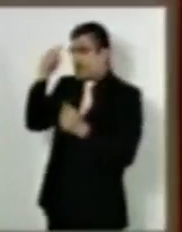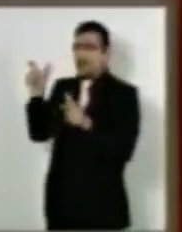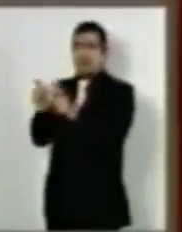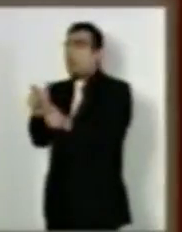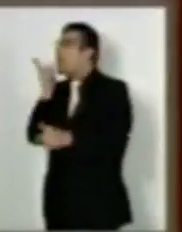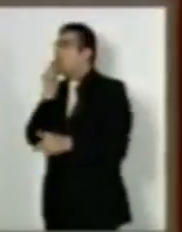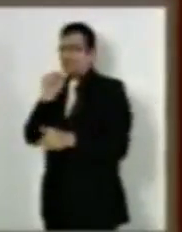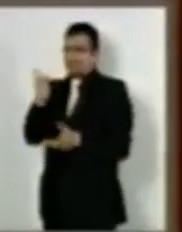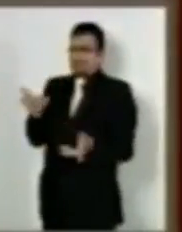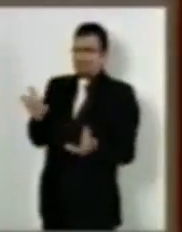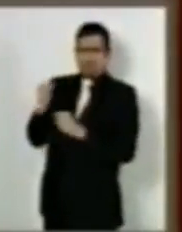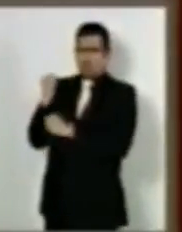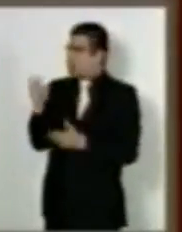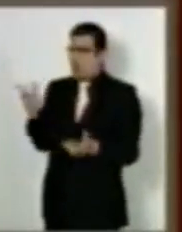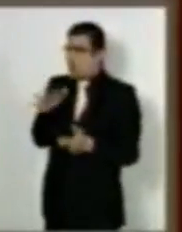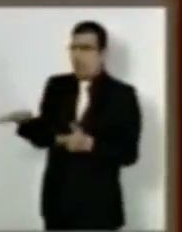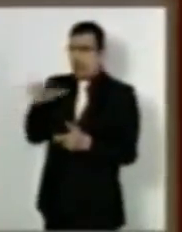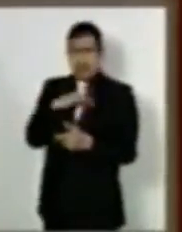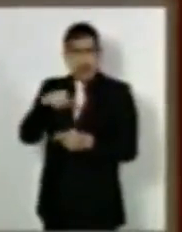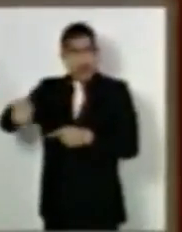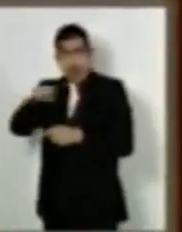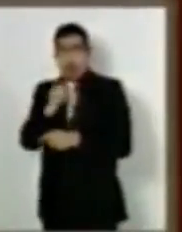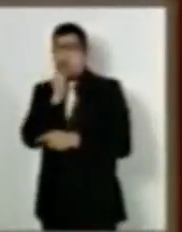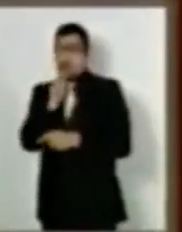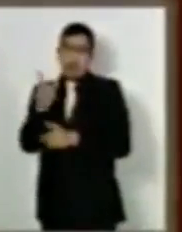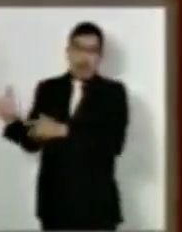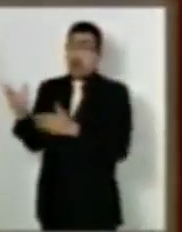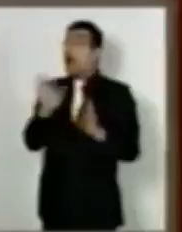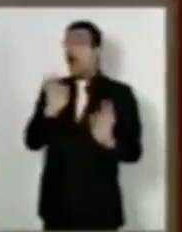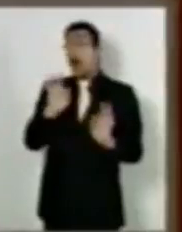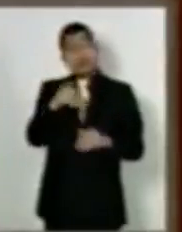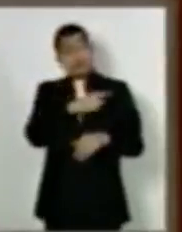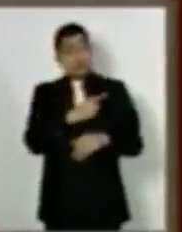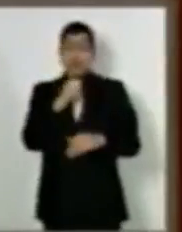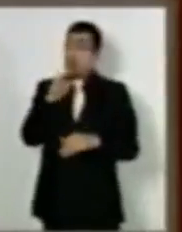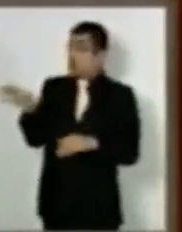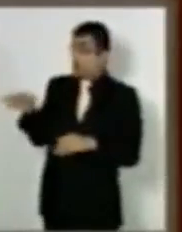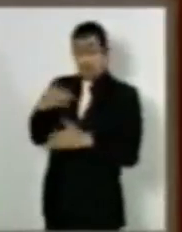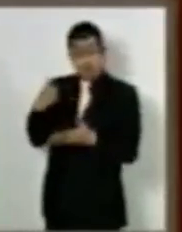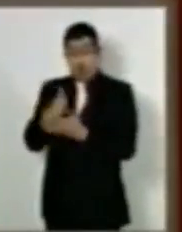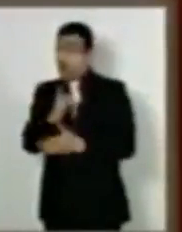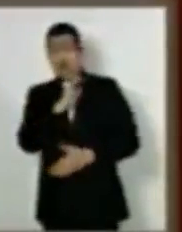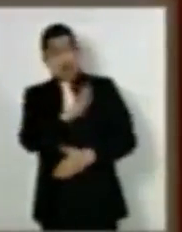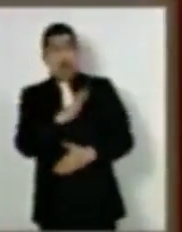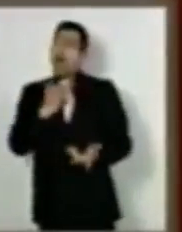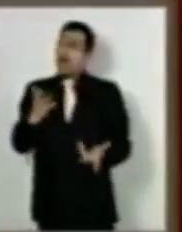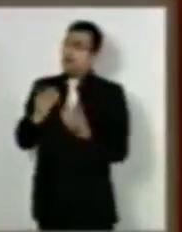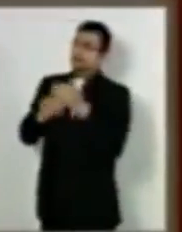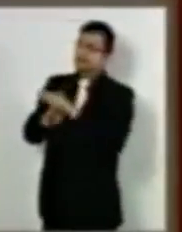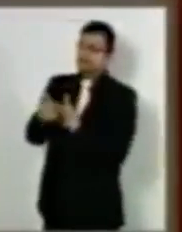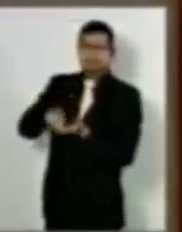civiles, pero estas últimas sí estarán a su disposición ante amenazas a la seguridad interior. Contrario a